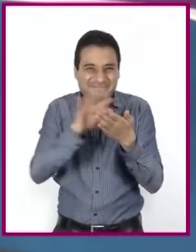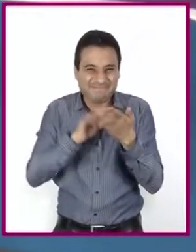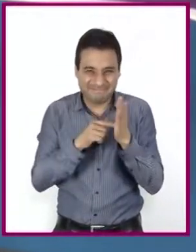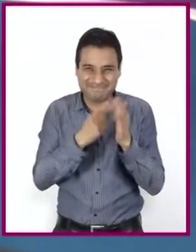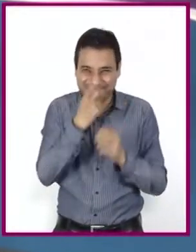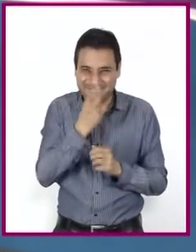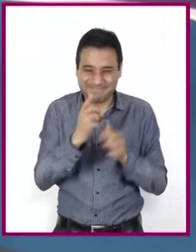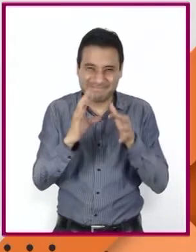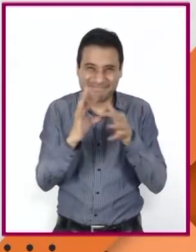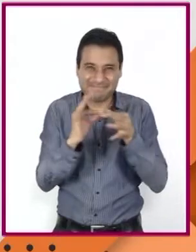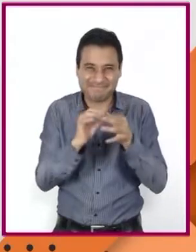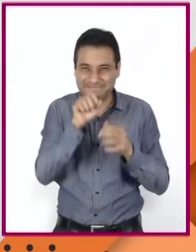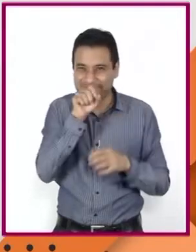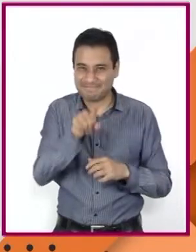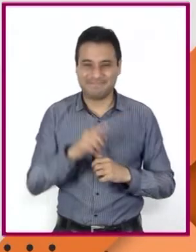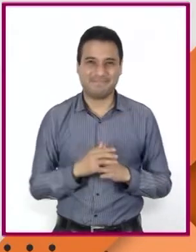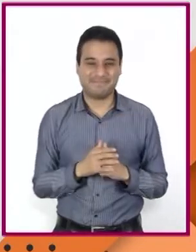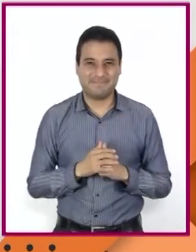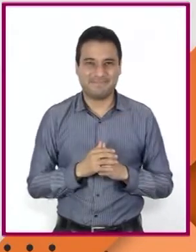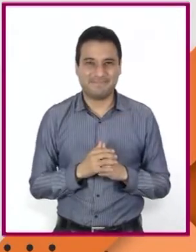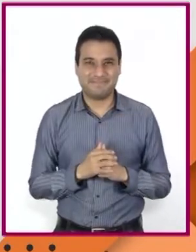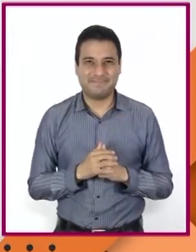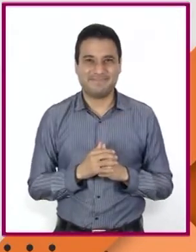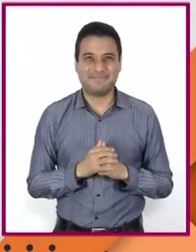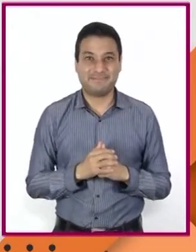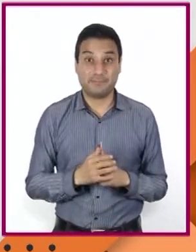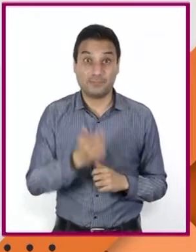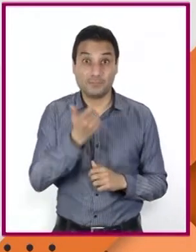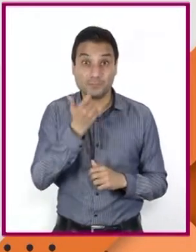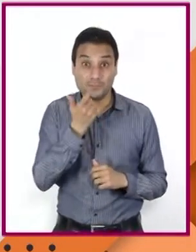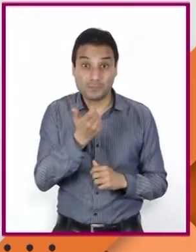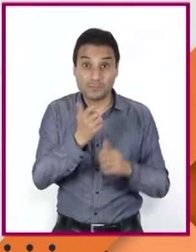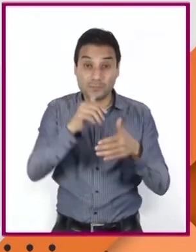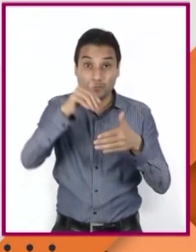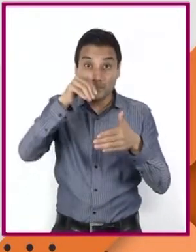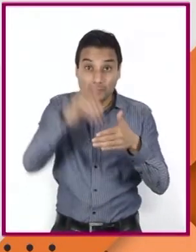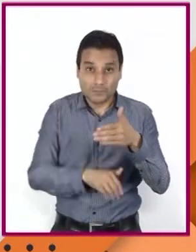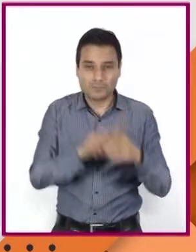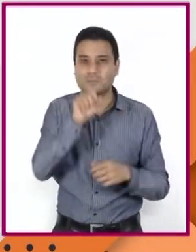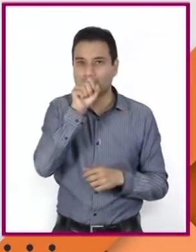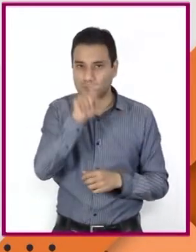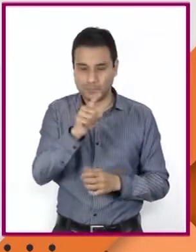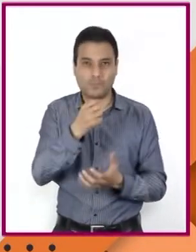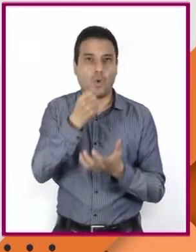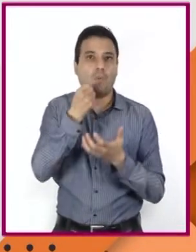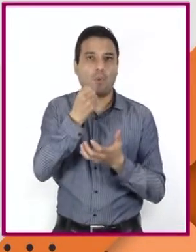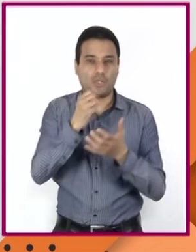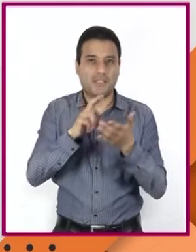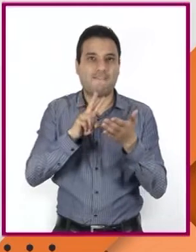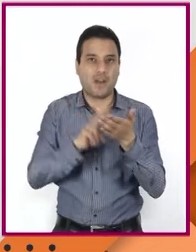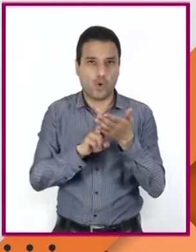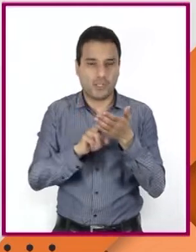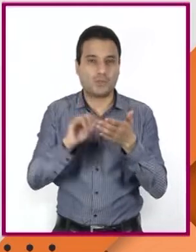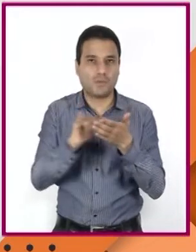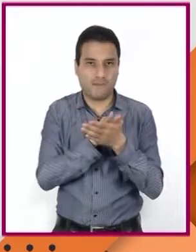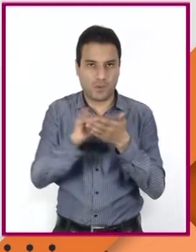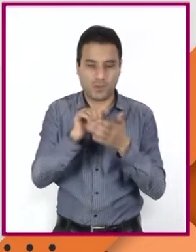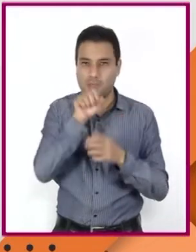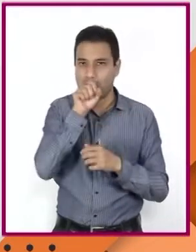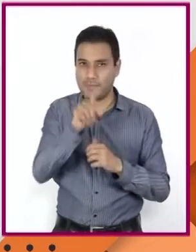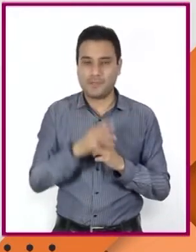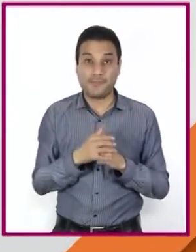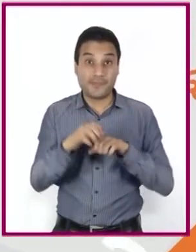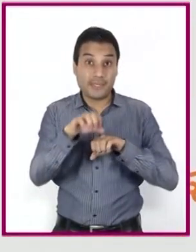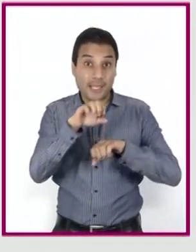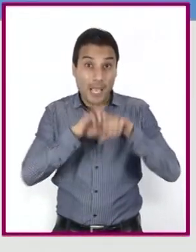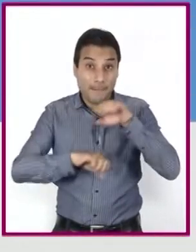en Las Uvas de la Ira. La crisis financiera sucedió en la Bolsa de Valores de Nueva York, donde cotizaban las mayores